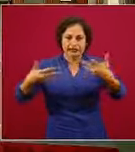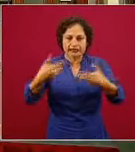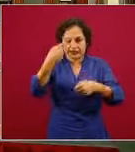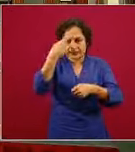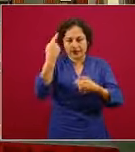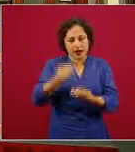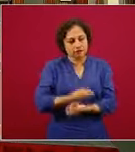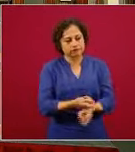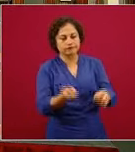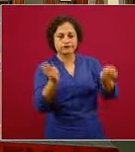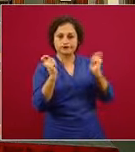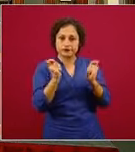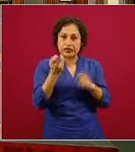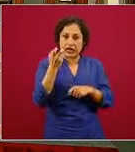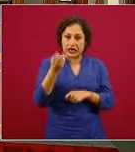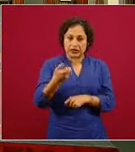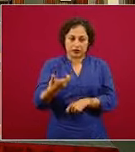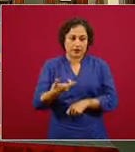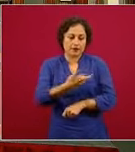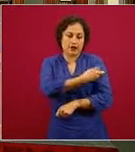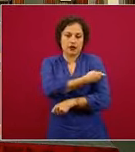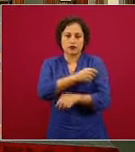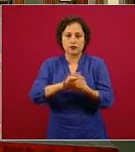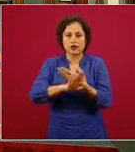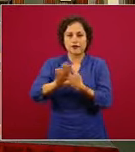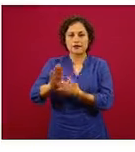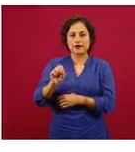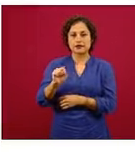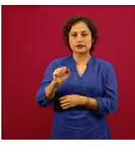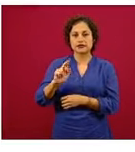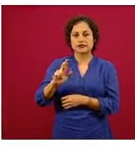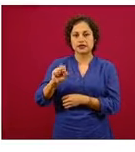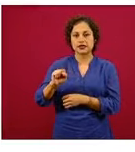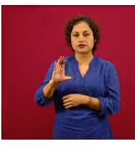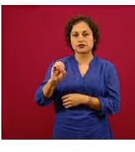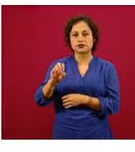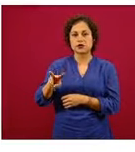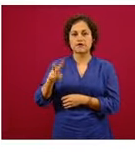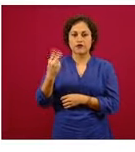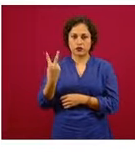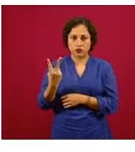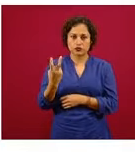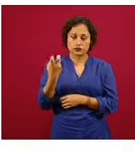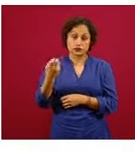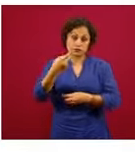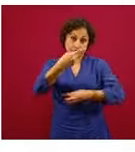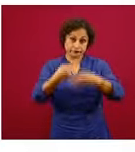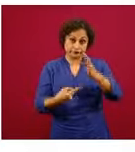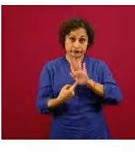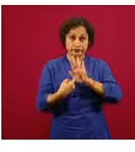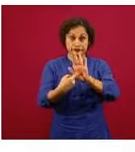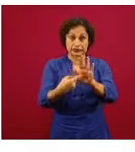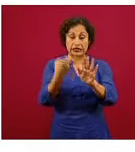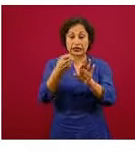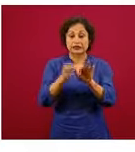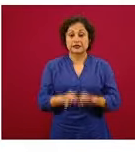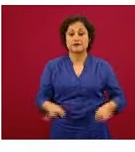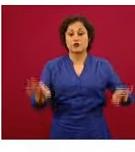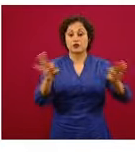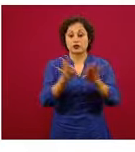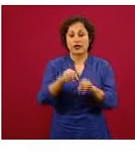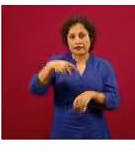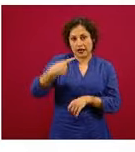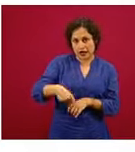justa, subrayo, de la vacuna contra el SARS-CoV-2. Y aquí presento las importantes, las que tienen acceso en